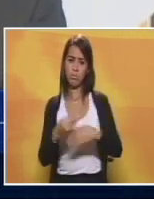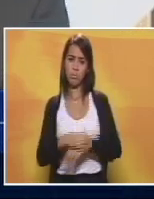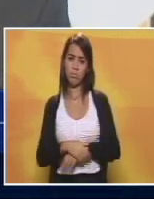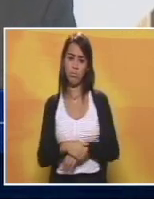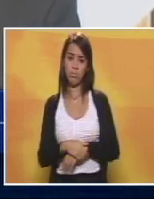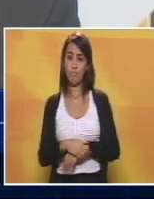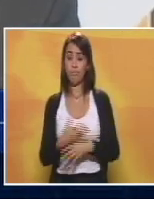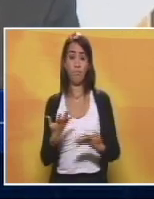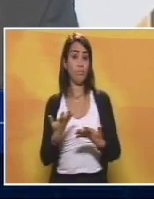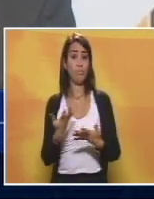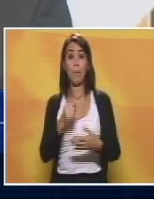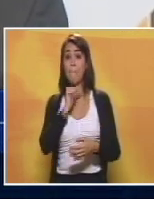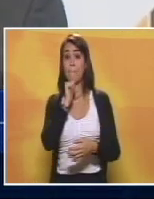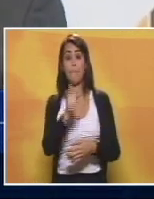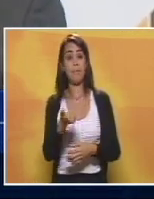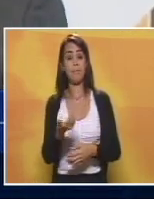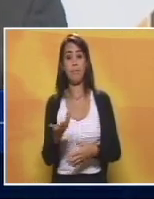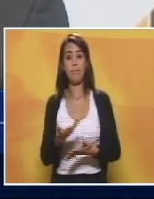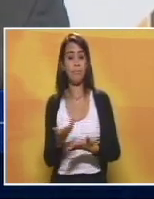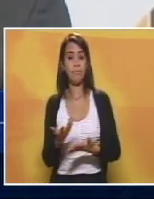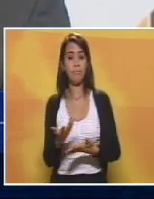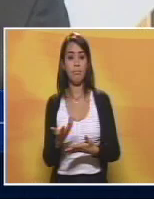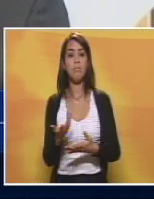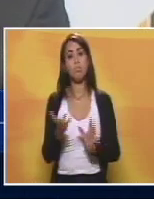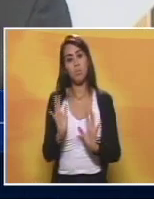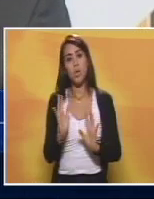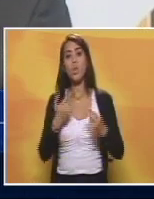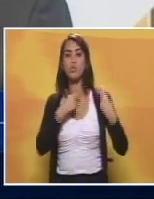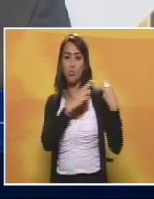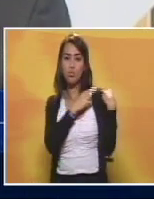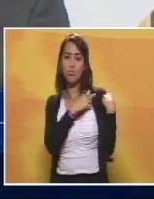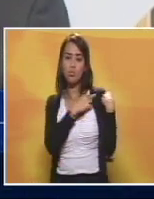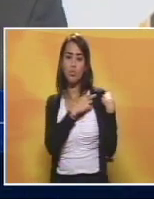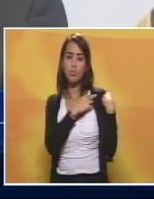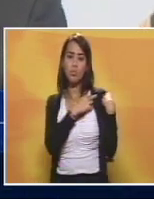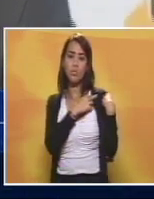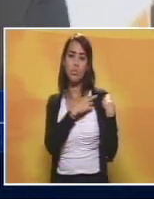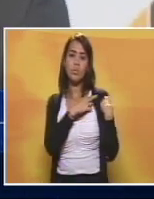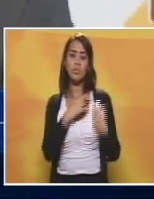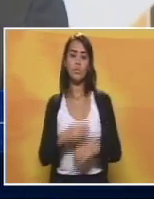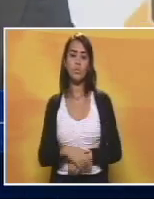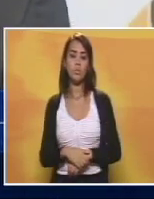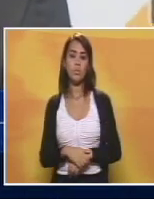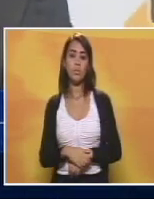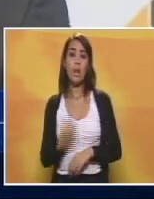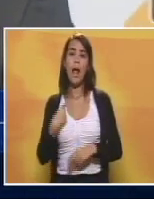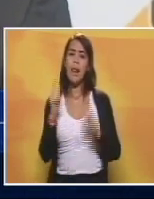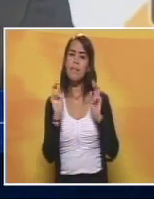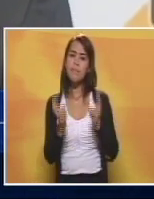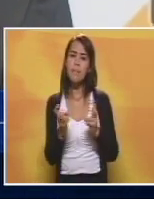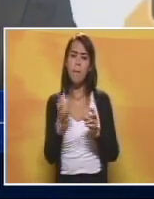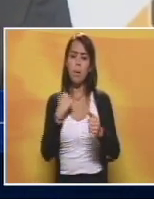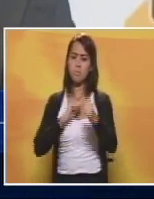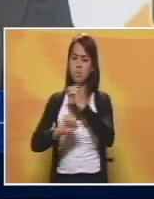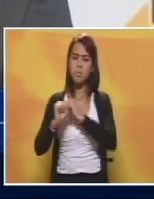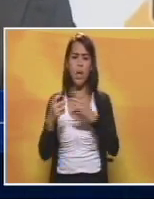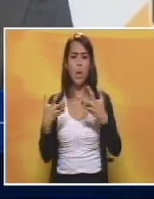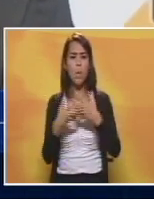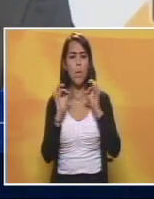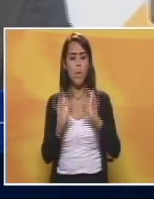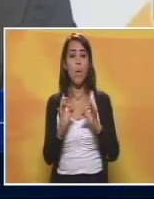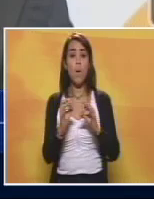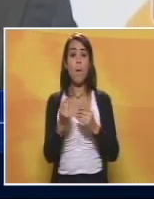crimen bueno ahora yo me voy a dedicar única y exclusivamente al tema de la batalla contra el crimen